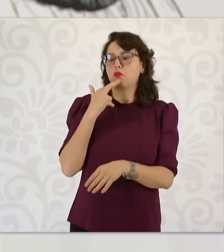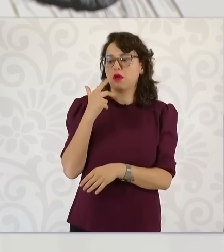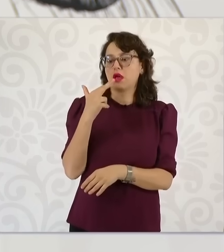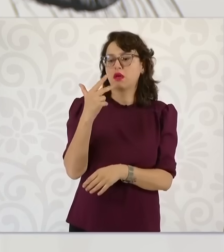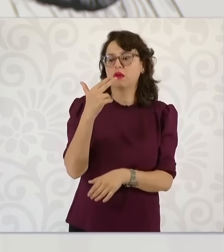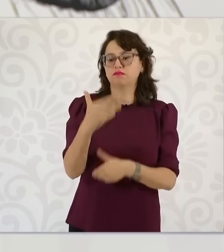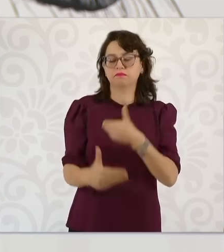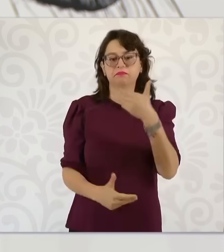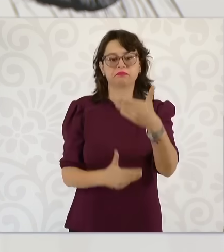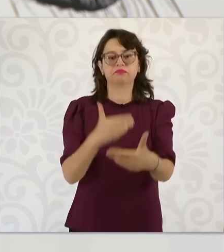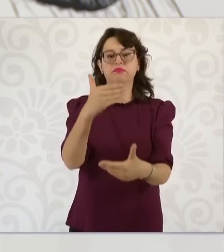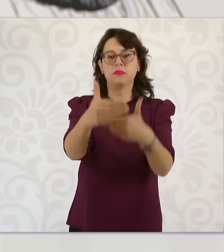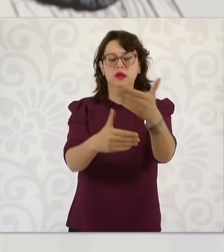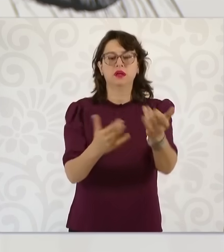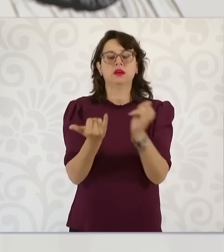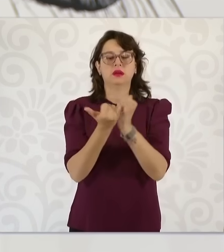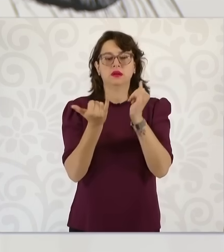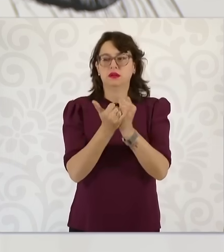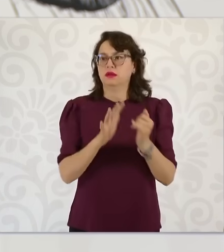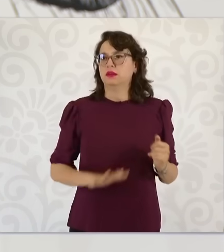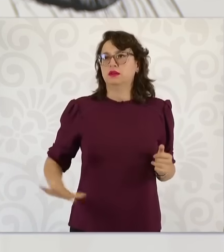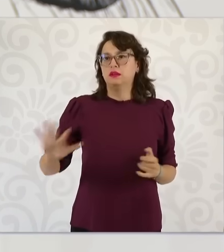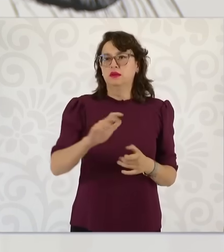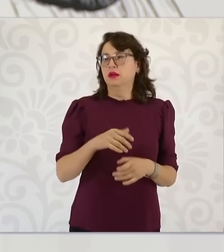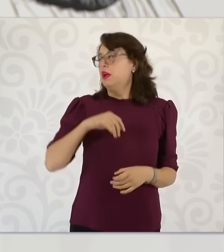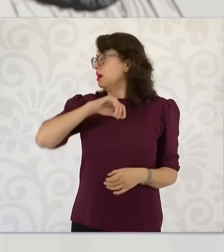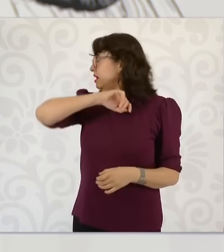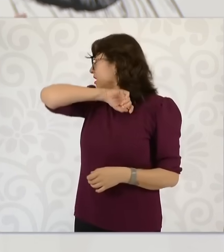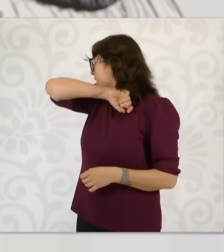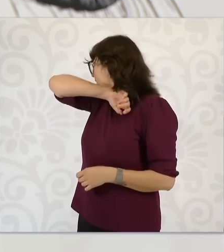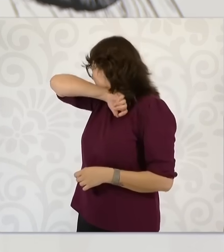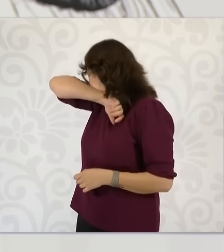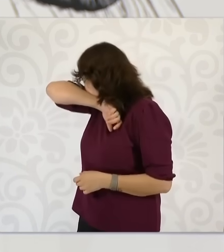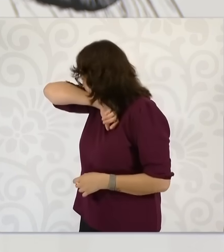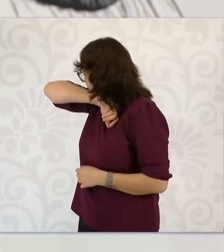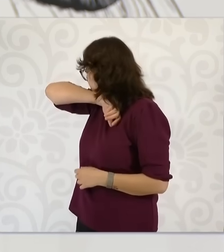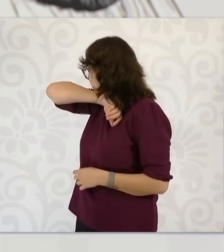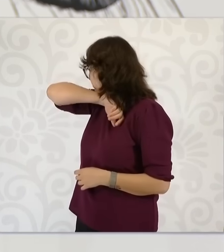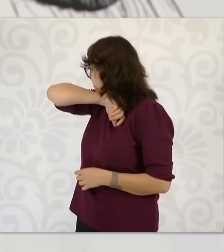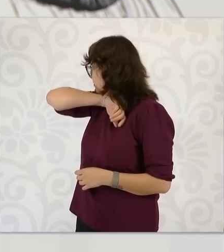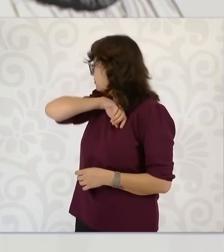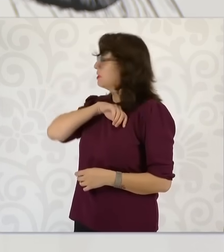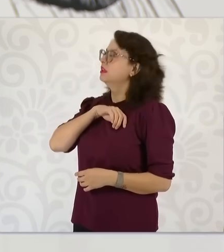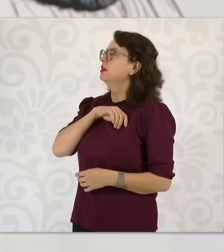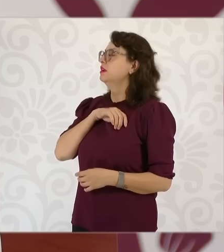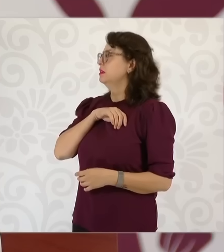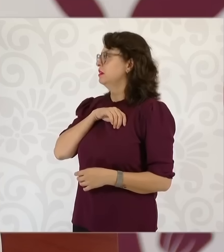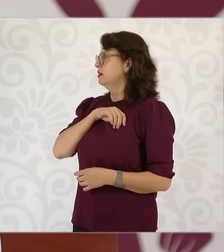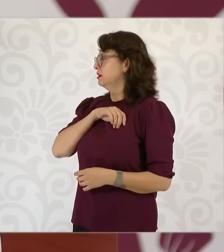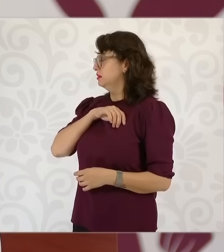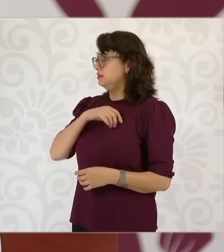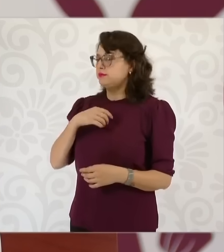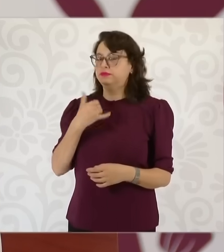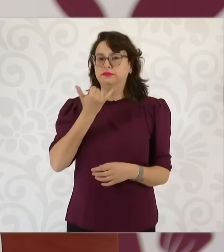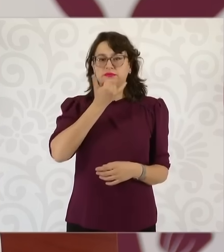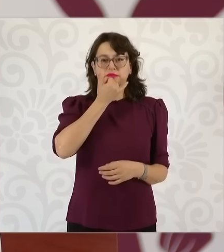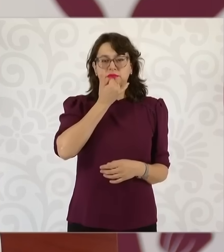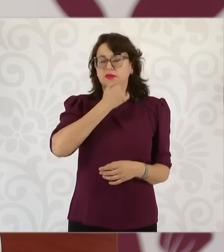la coordinación territorial que tiene el IMSS Bienestar, que lo ha estado informando Alejandro Schwartz,